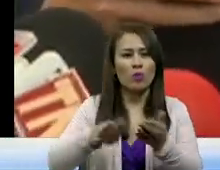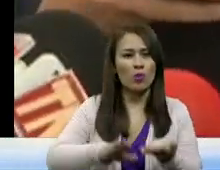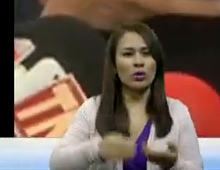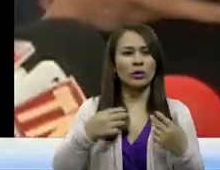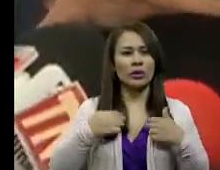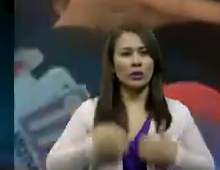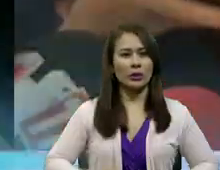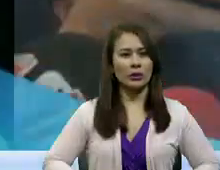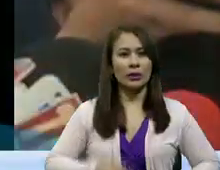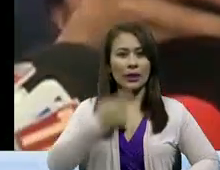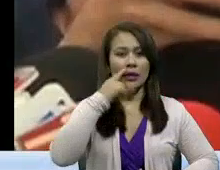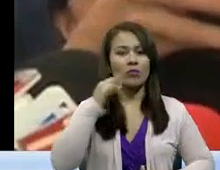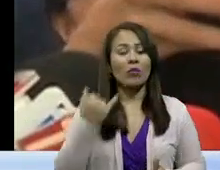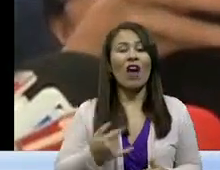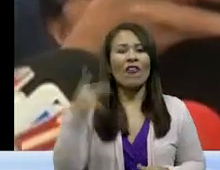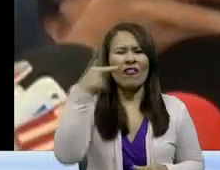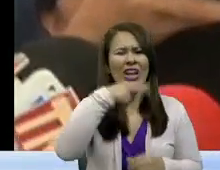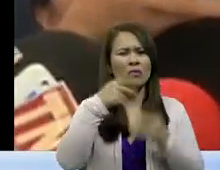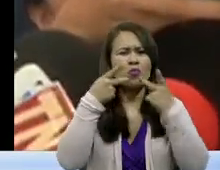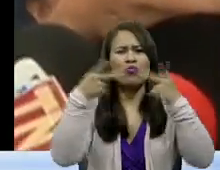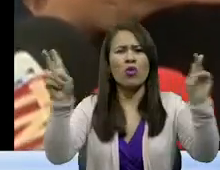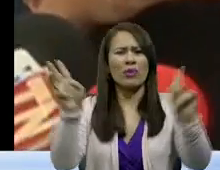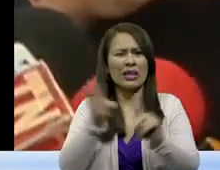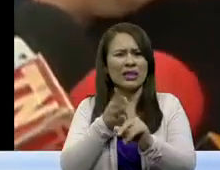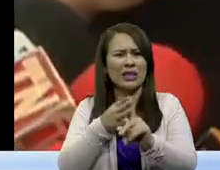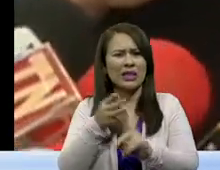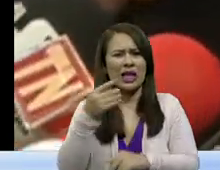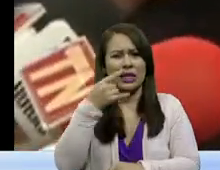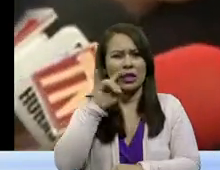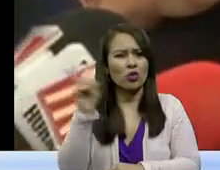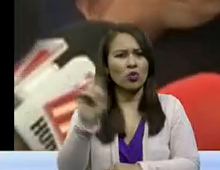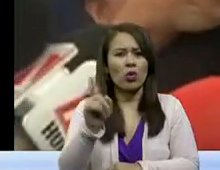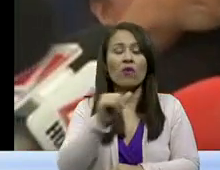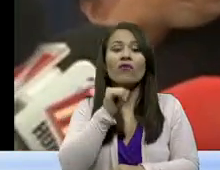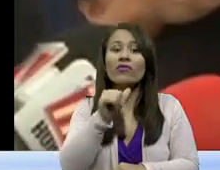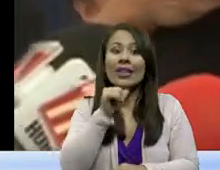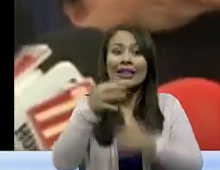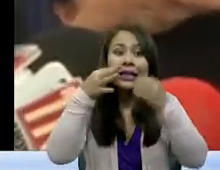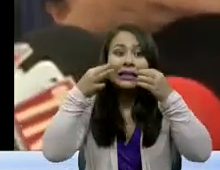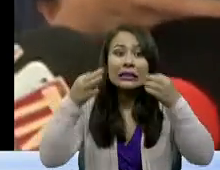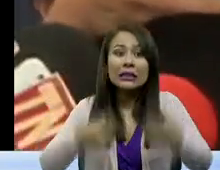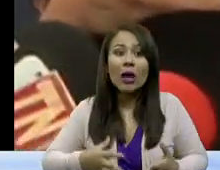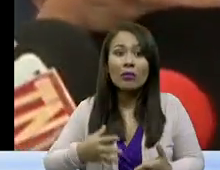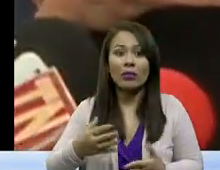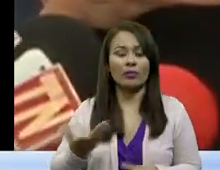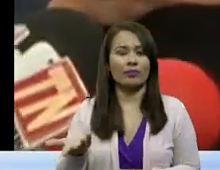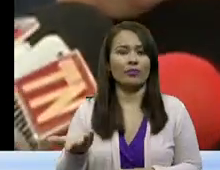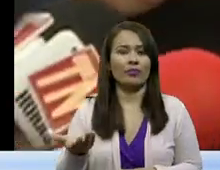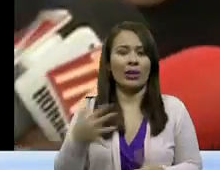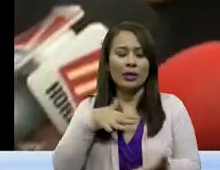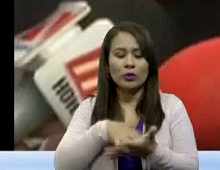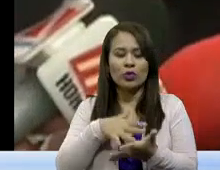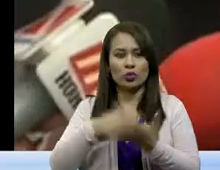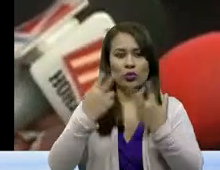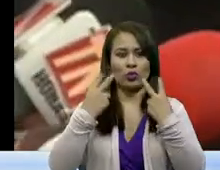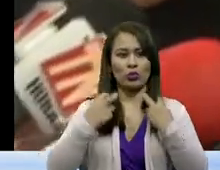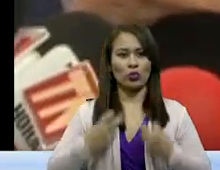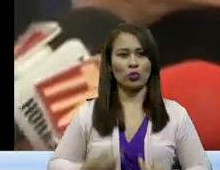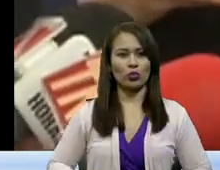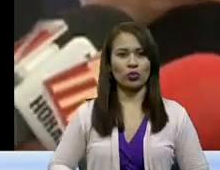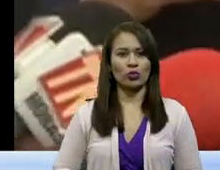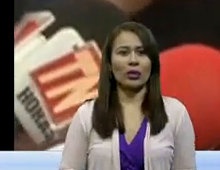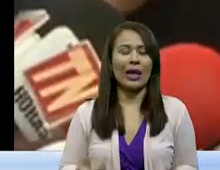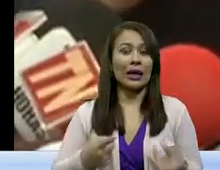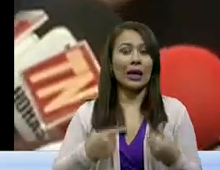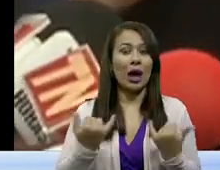redes que es absolutamente falso. El reporte de autopsia no existe, no está todavía. Es un estudio bacteriológico de todos los tejidos. Eso no es un